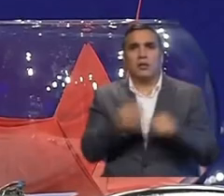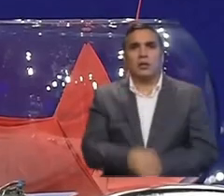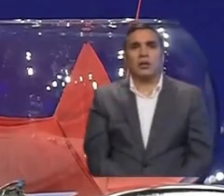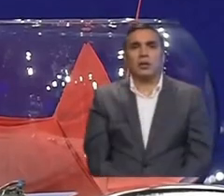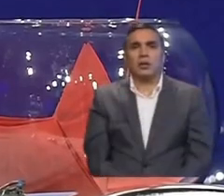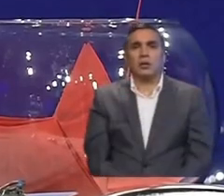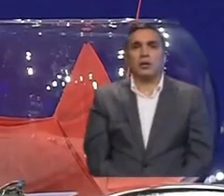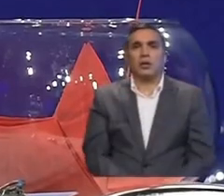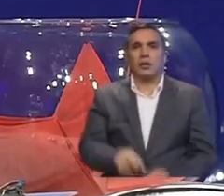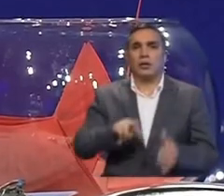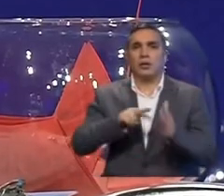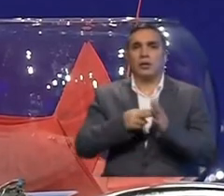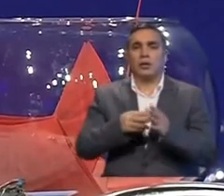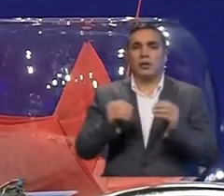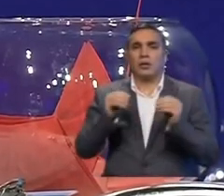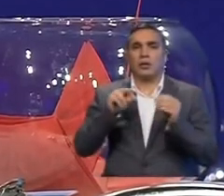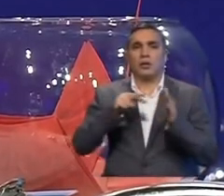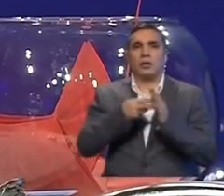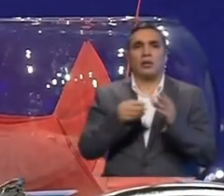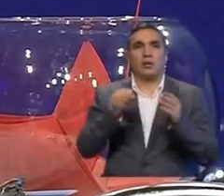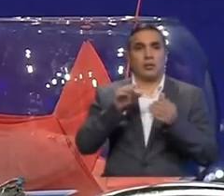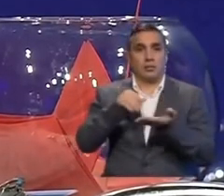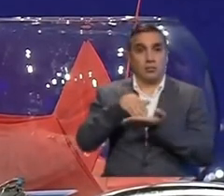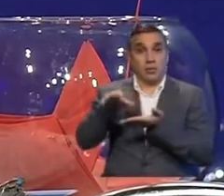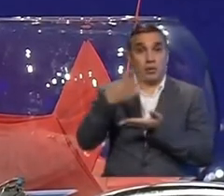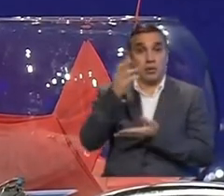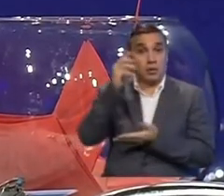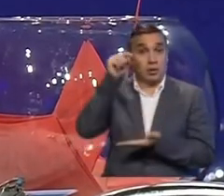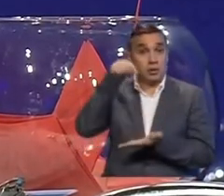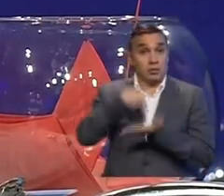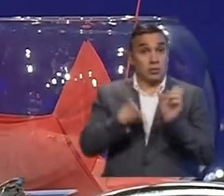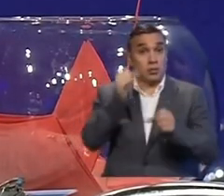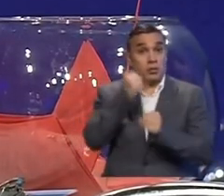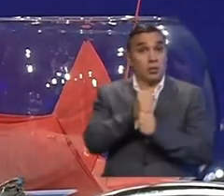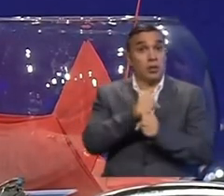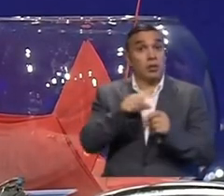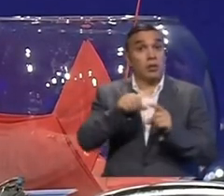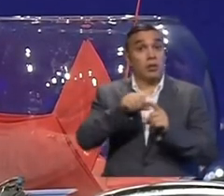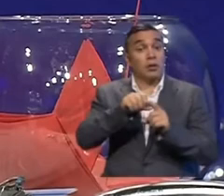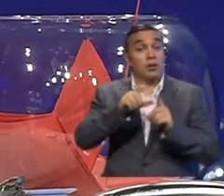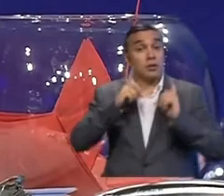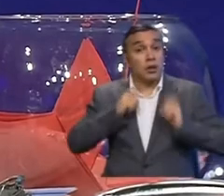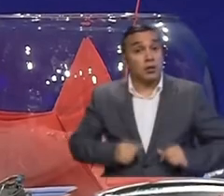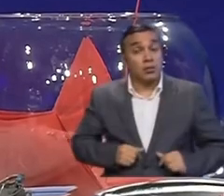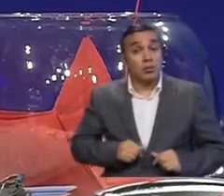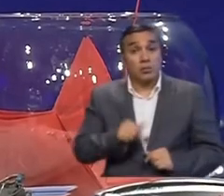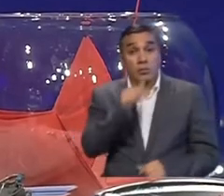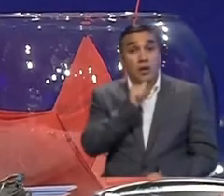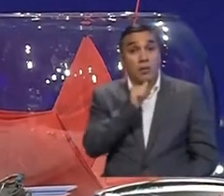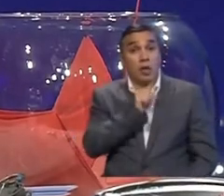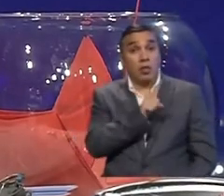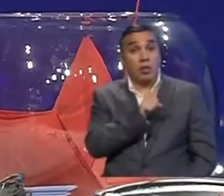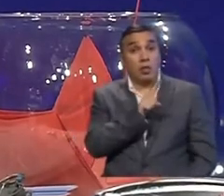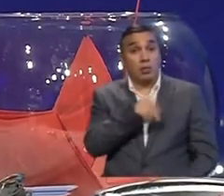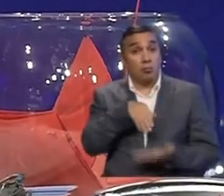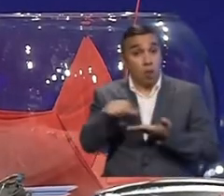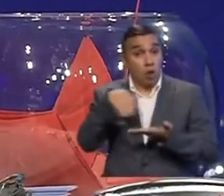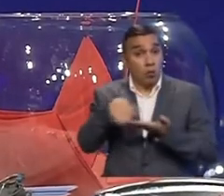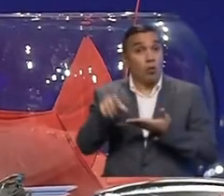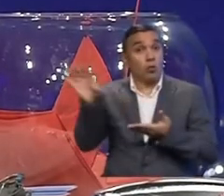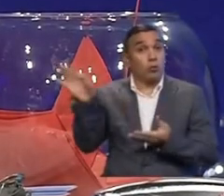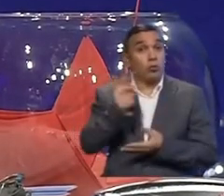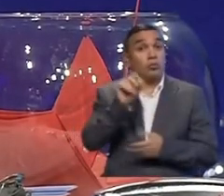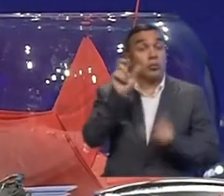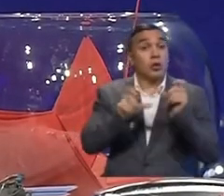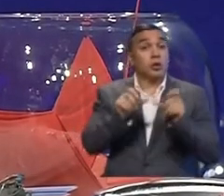punto si no estoy mal, el despido de los 16.000 trabajadores del sector de la salud, la privatización del sector de la salud en el país, la concesión de